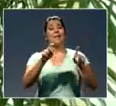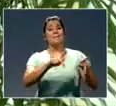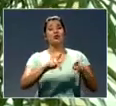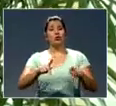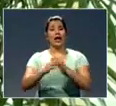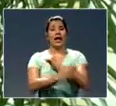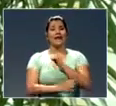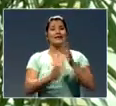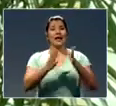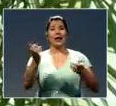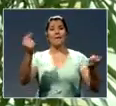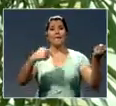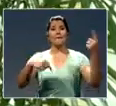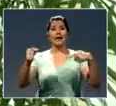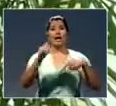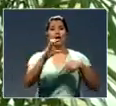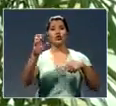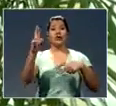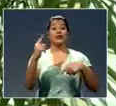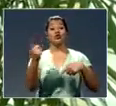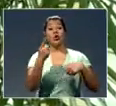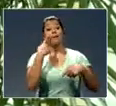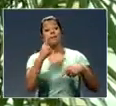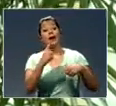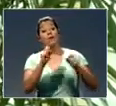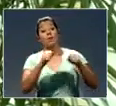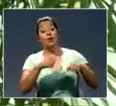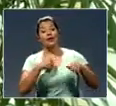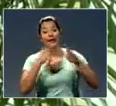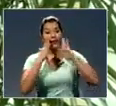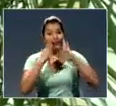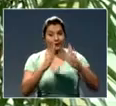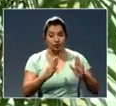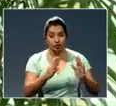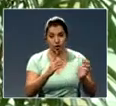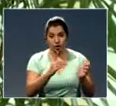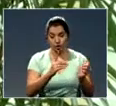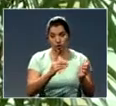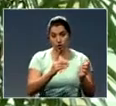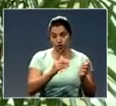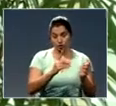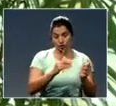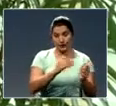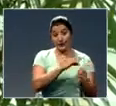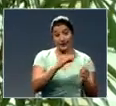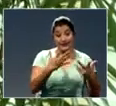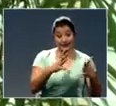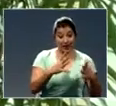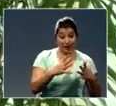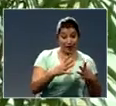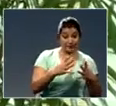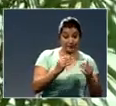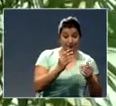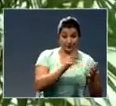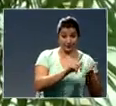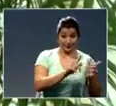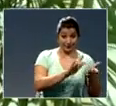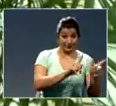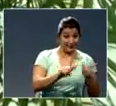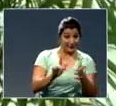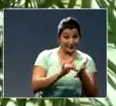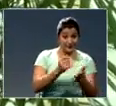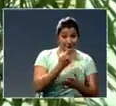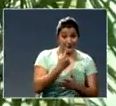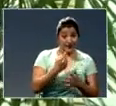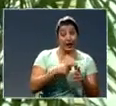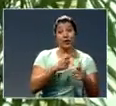fin de recibir la atención médica y luego de recibida puedan volver a su país de origen, que no es lo que se quiere. Lo que se quiere es que las personas